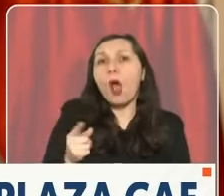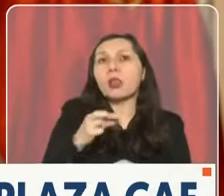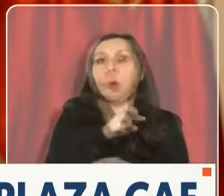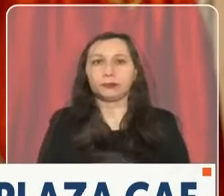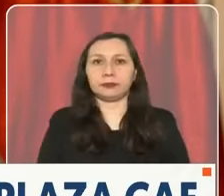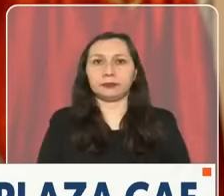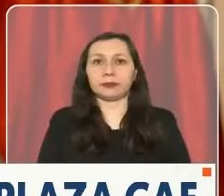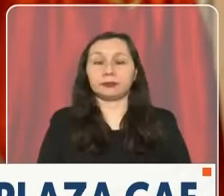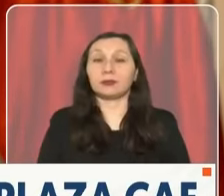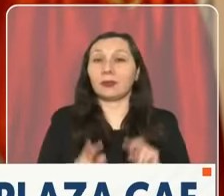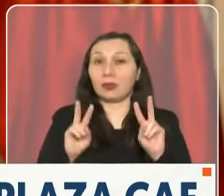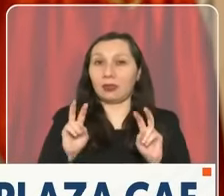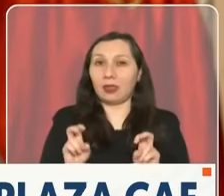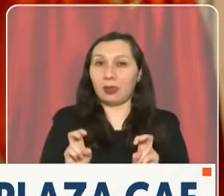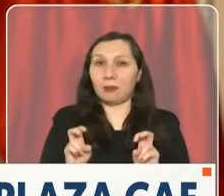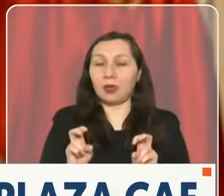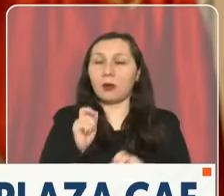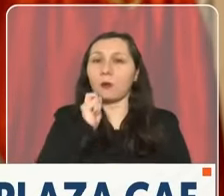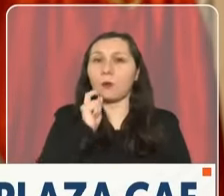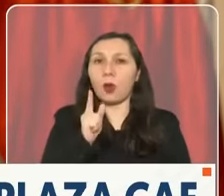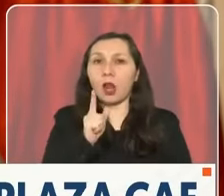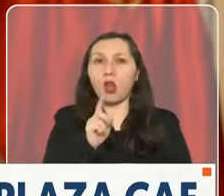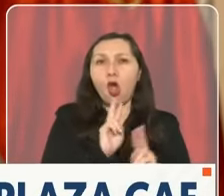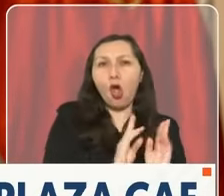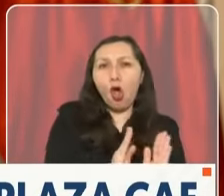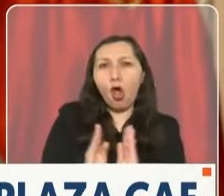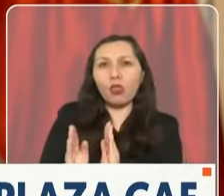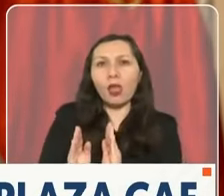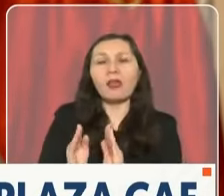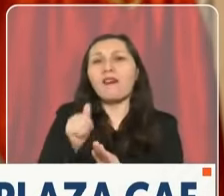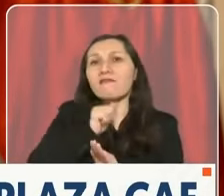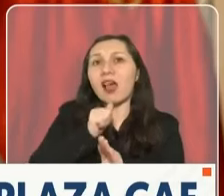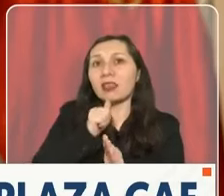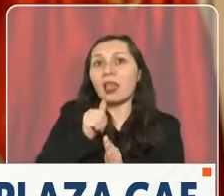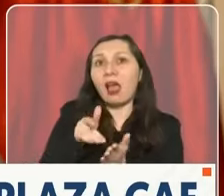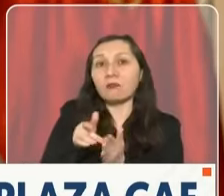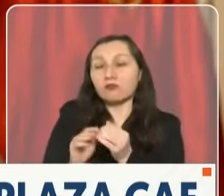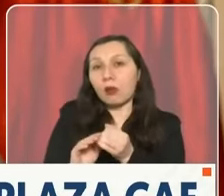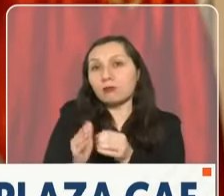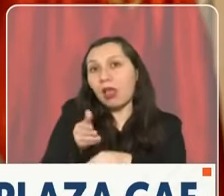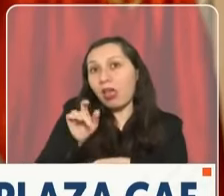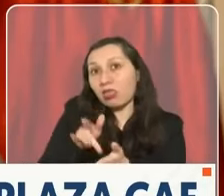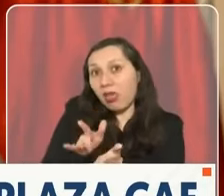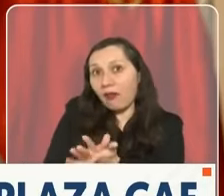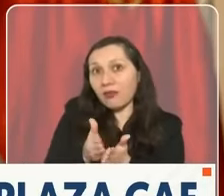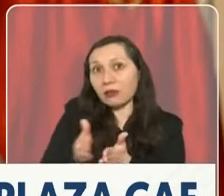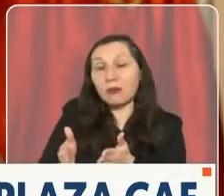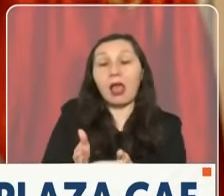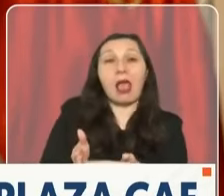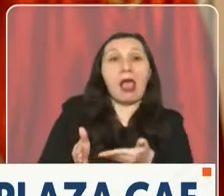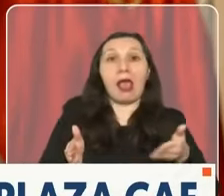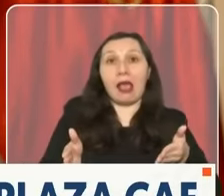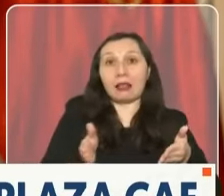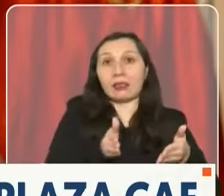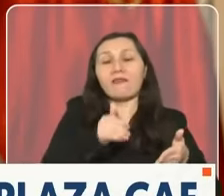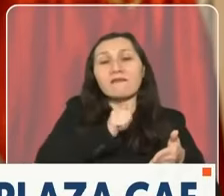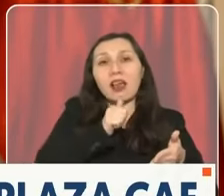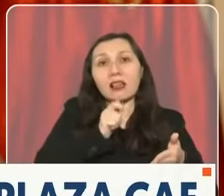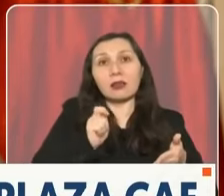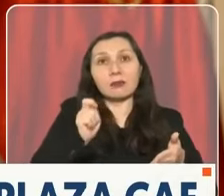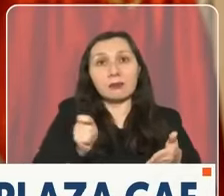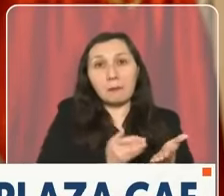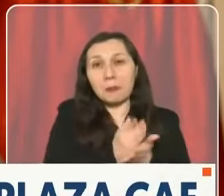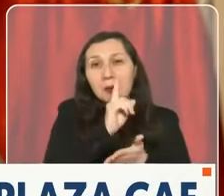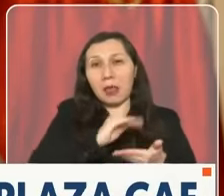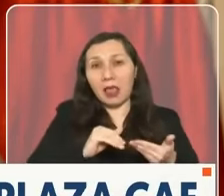pagado a la fecha. En relación con la reorganización de la deuda restante, si tras la condonación inicial aún queda parte de la deuda por